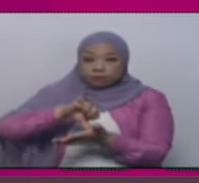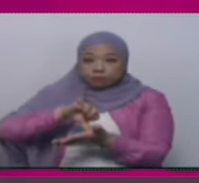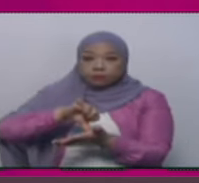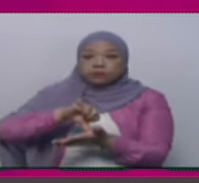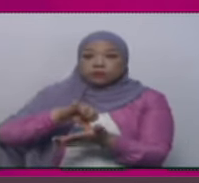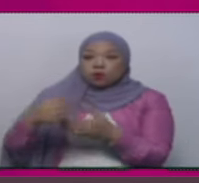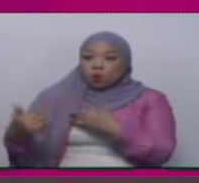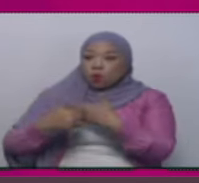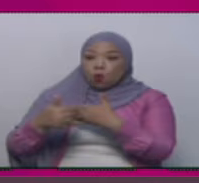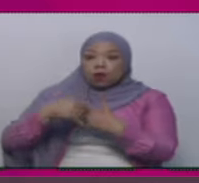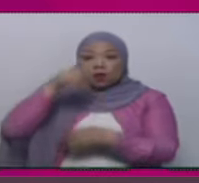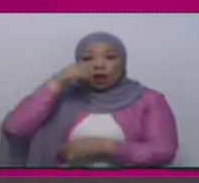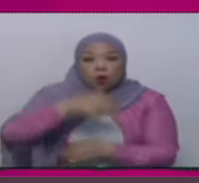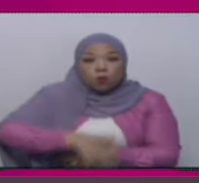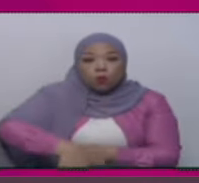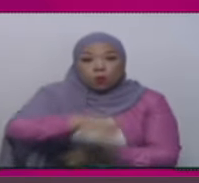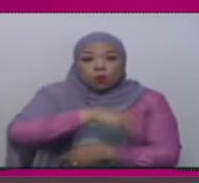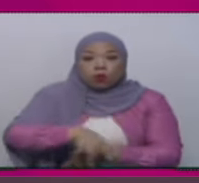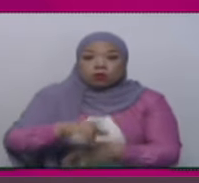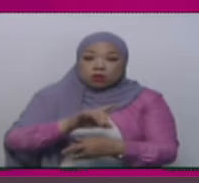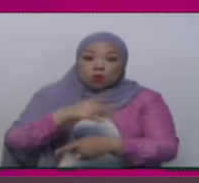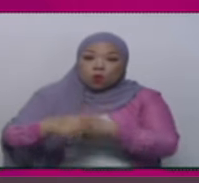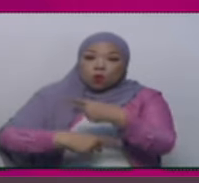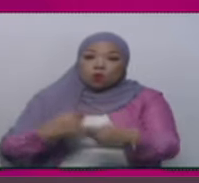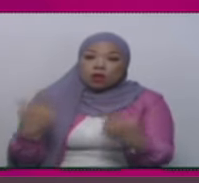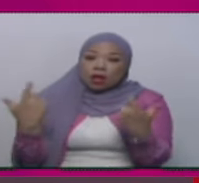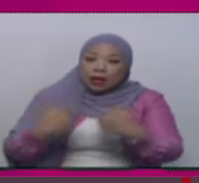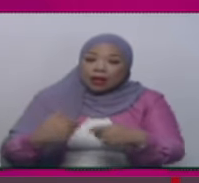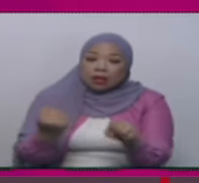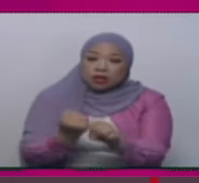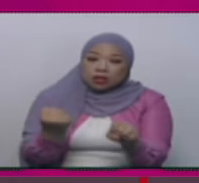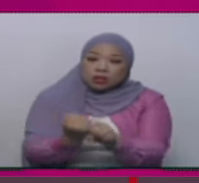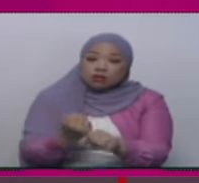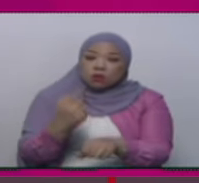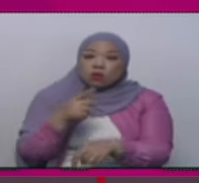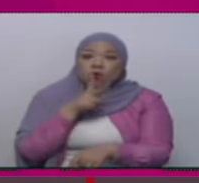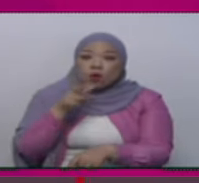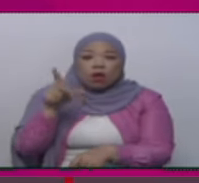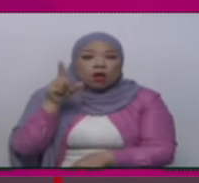y contra todos los pueblos, y convertirse en una guerra salvaje,